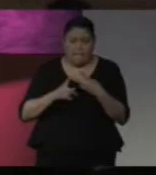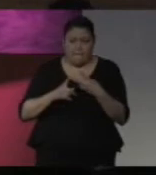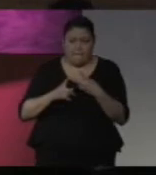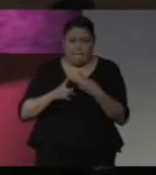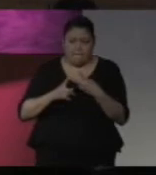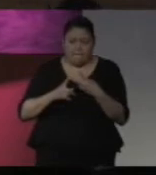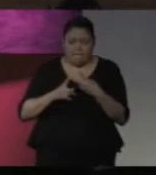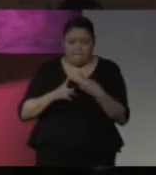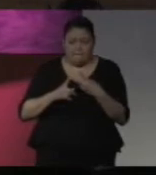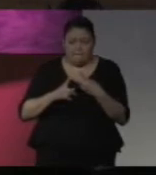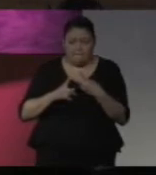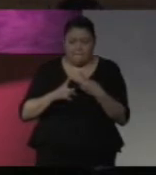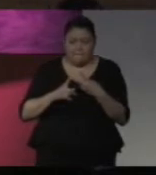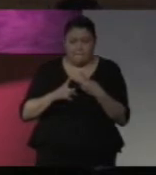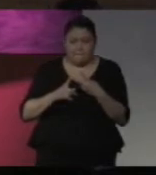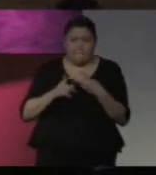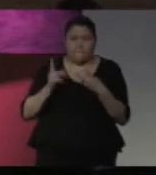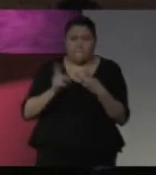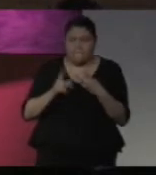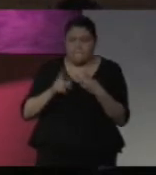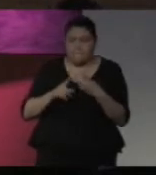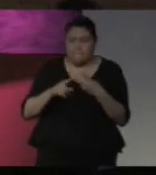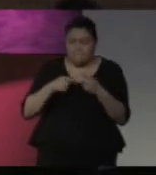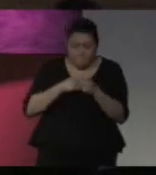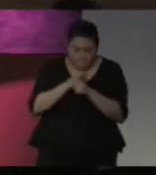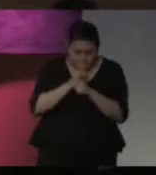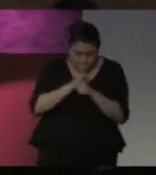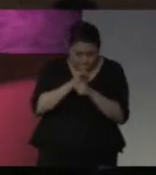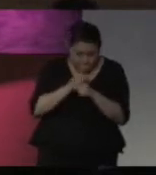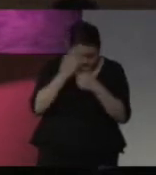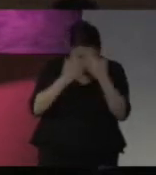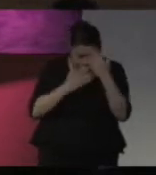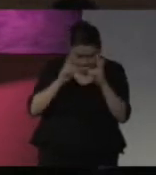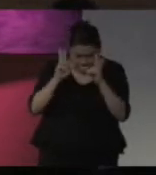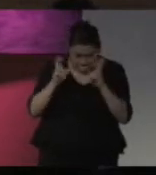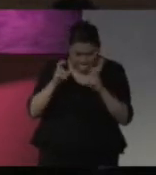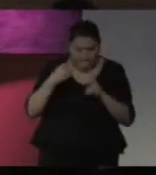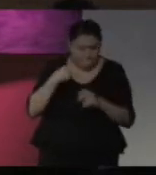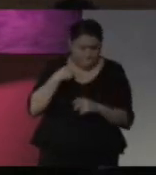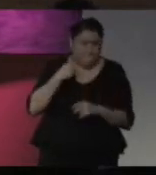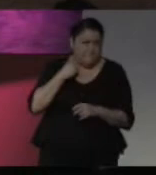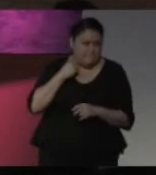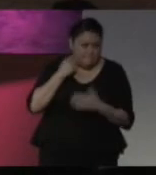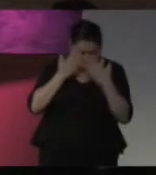no lo sé, yo estoy muy metida en el estudio en esta ocasión en la Facultad de Derecho.